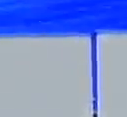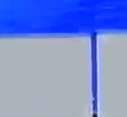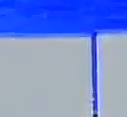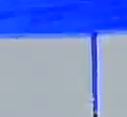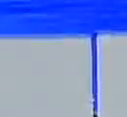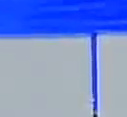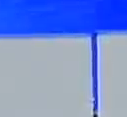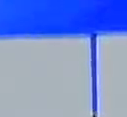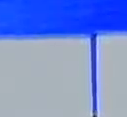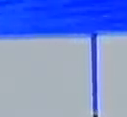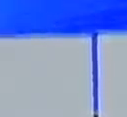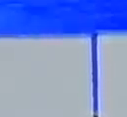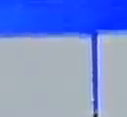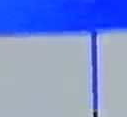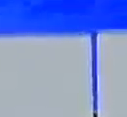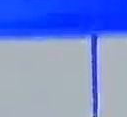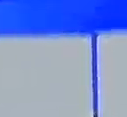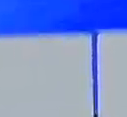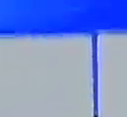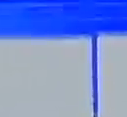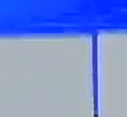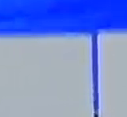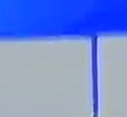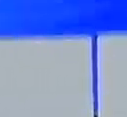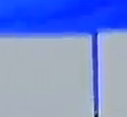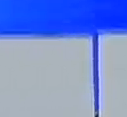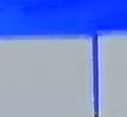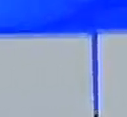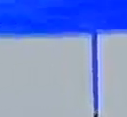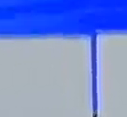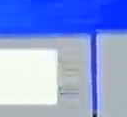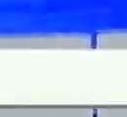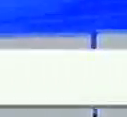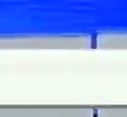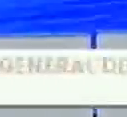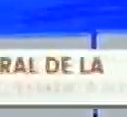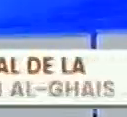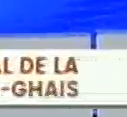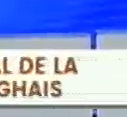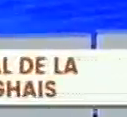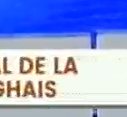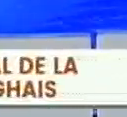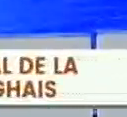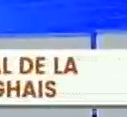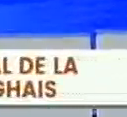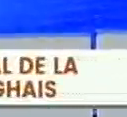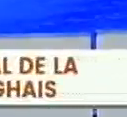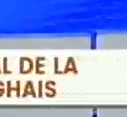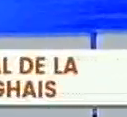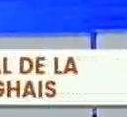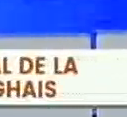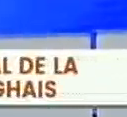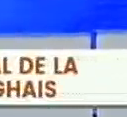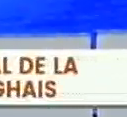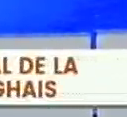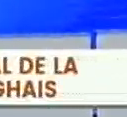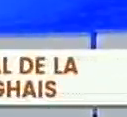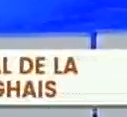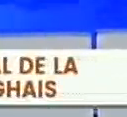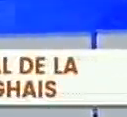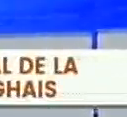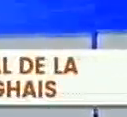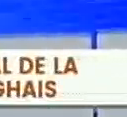Excelentísimo. Escuchar palabras del vicepresidente sectorial de Economía y ministro del Poder Popular para Petróleo, Tarek El Aissami, quien ofrece palabras durante esta visita oficial del